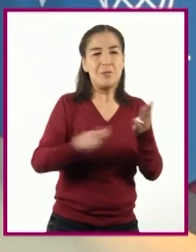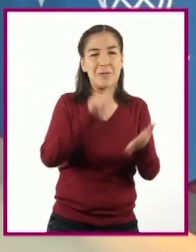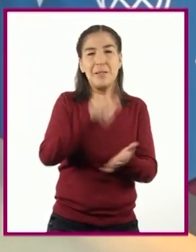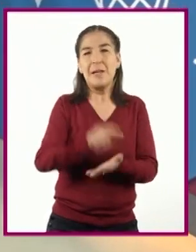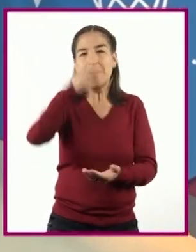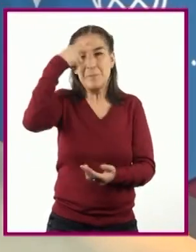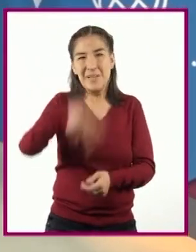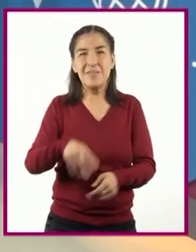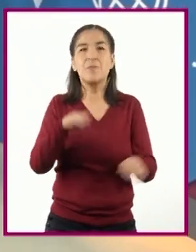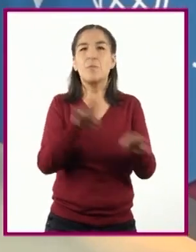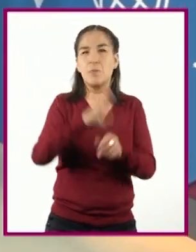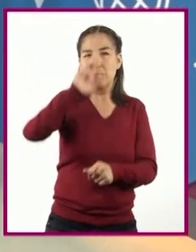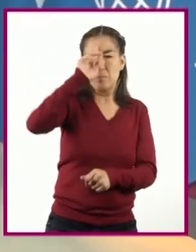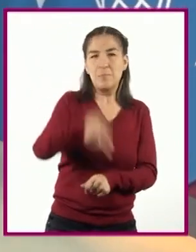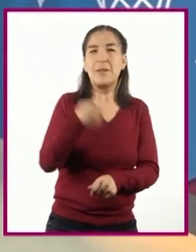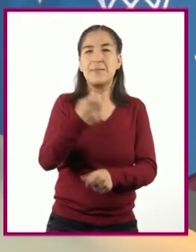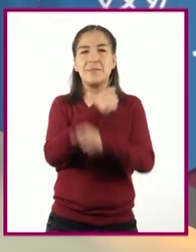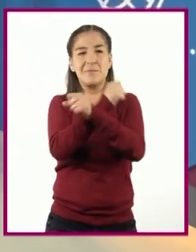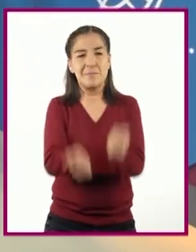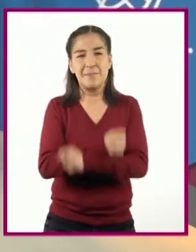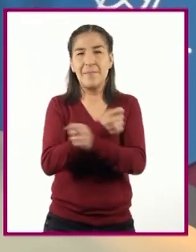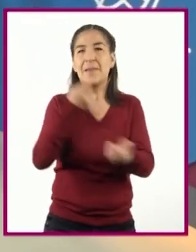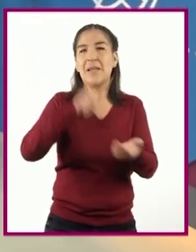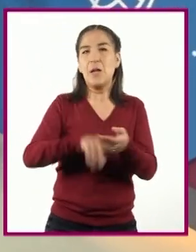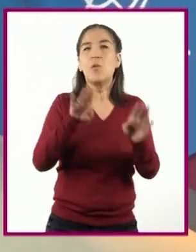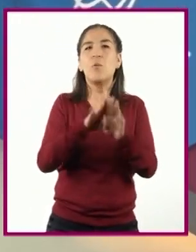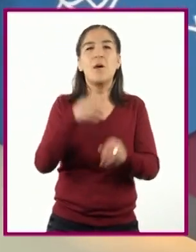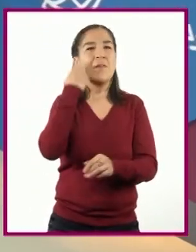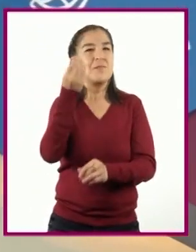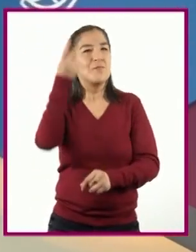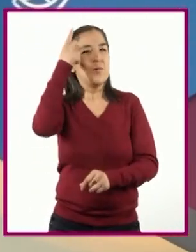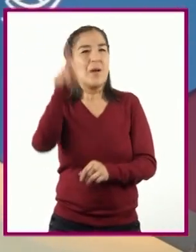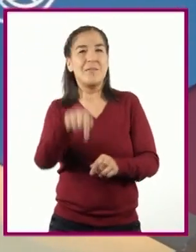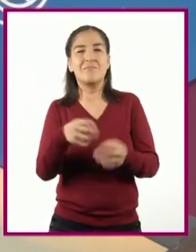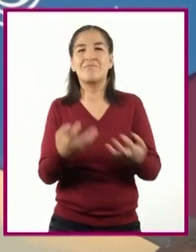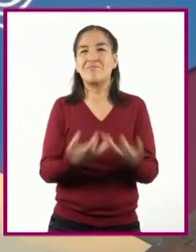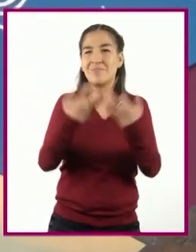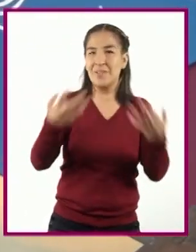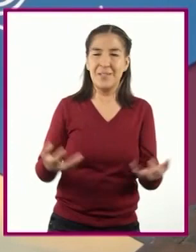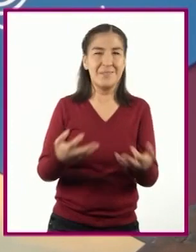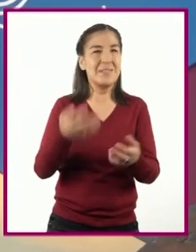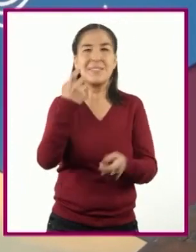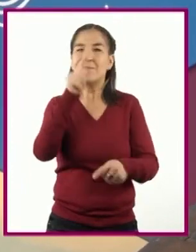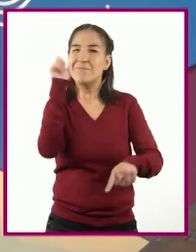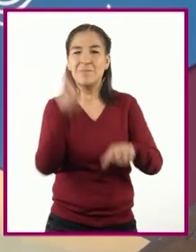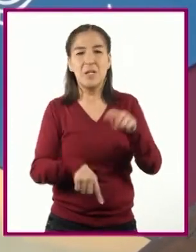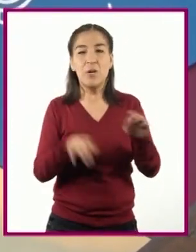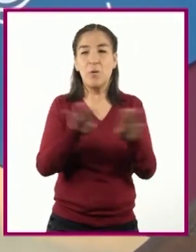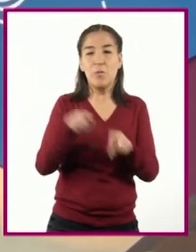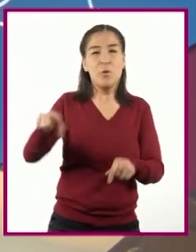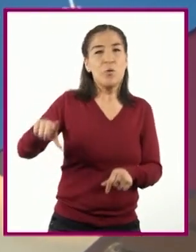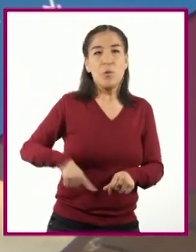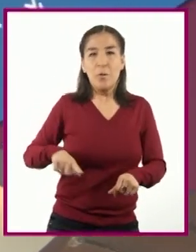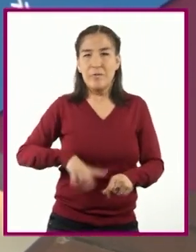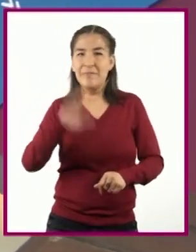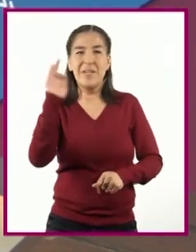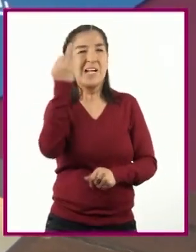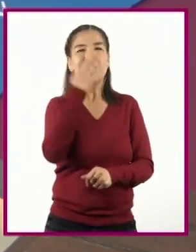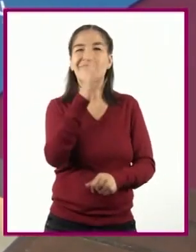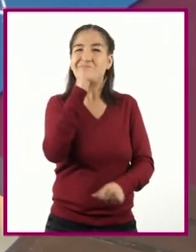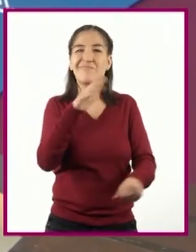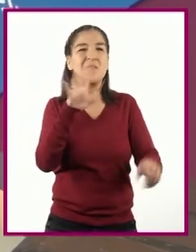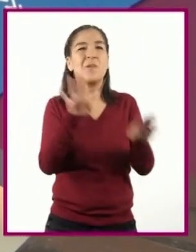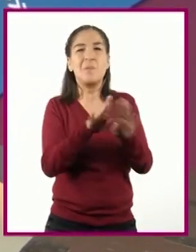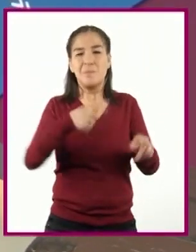prohibían la esclavitud y la enajenación de terrenos. El gobierno federal no pudo impedir esta situación debido a la poca